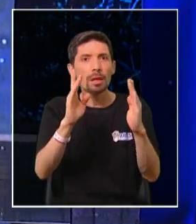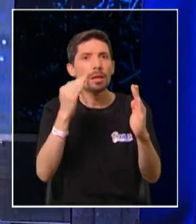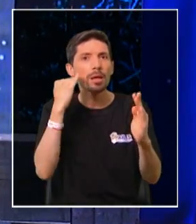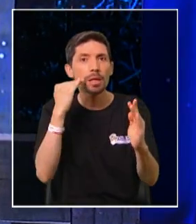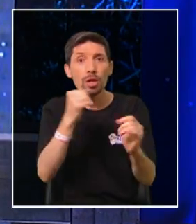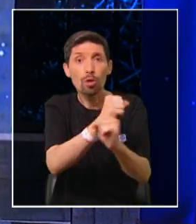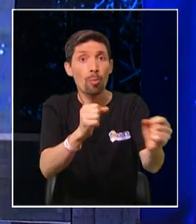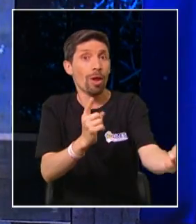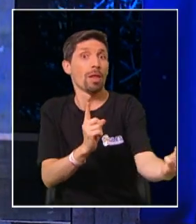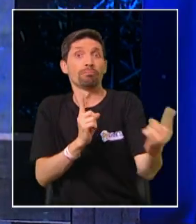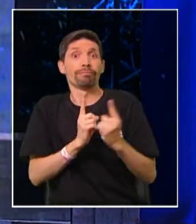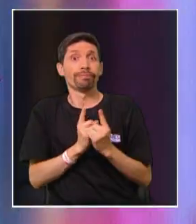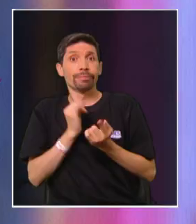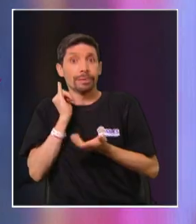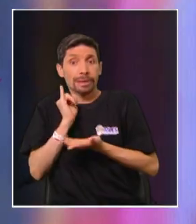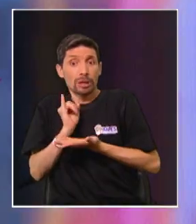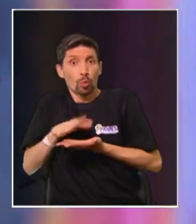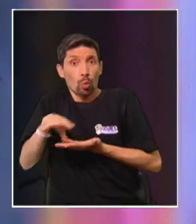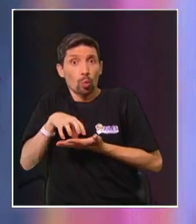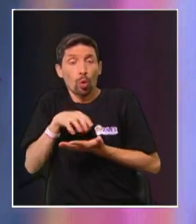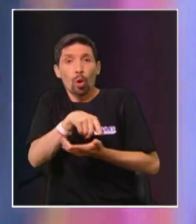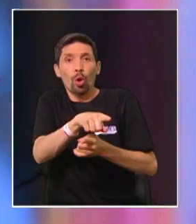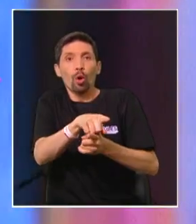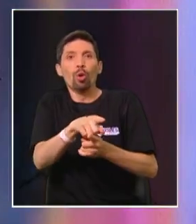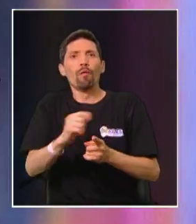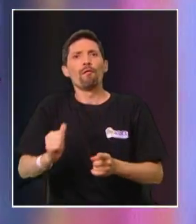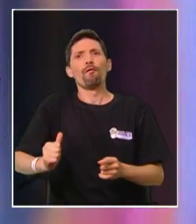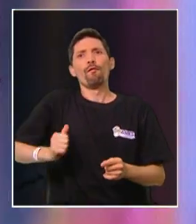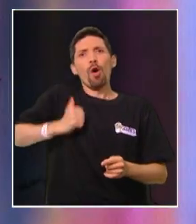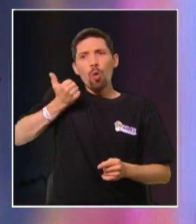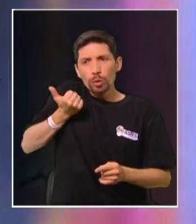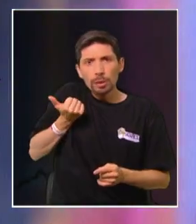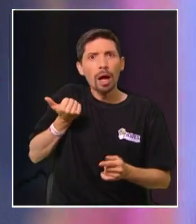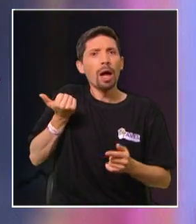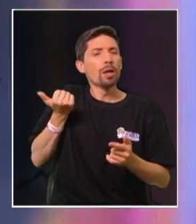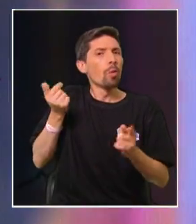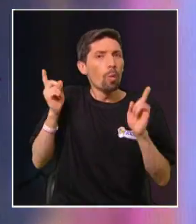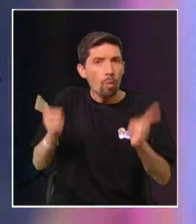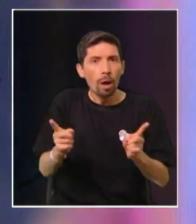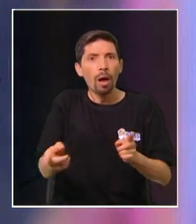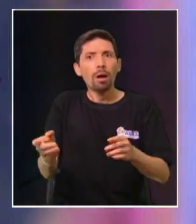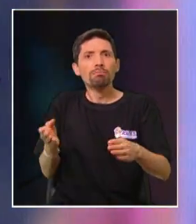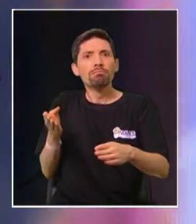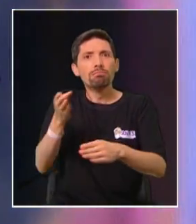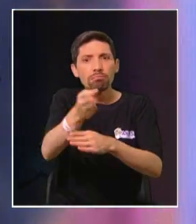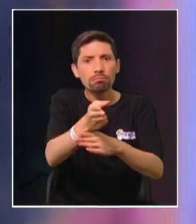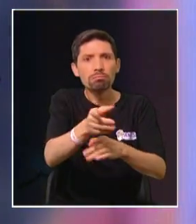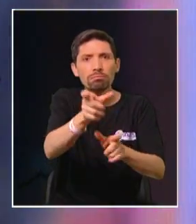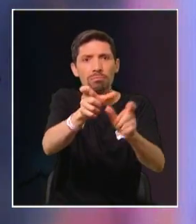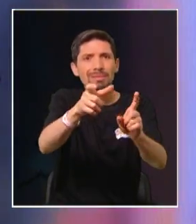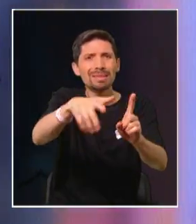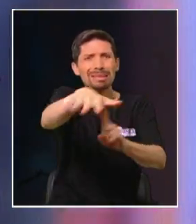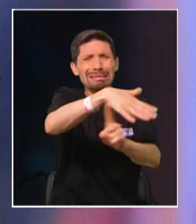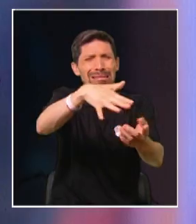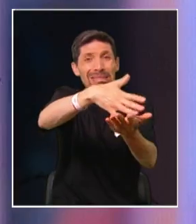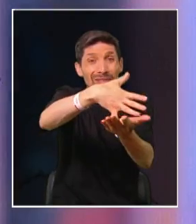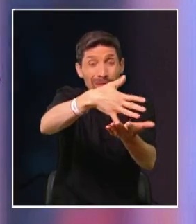podían ir a los institutos. Fue así como nuestros voluntarios nos ayudaron a entregar a los más vulnerables